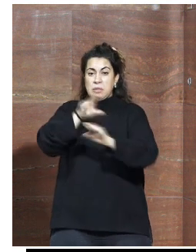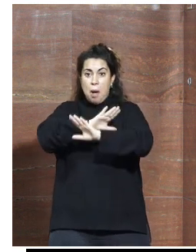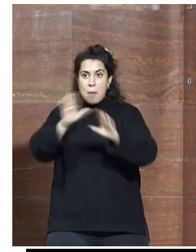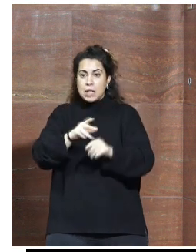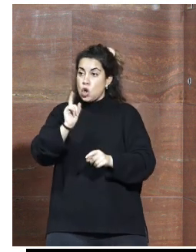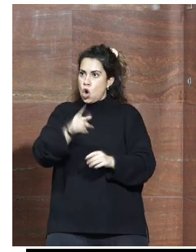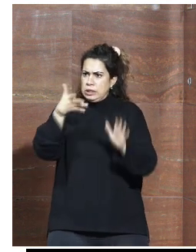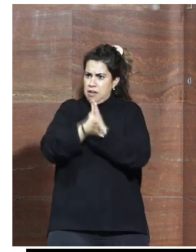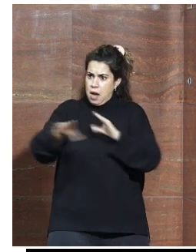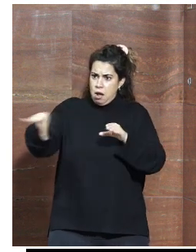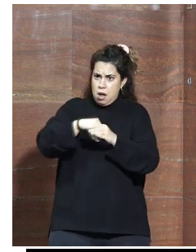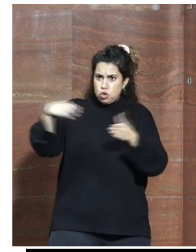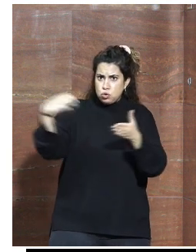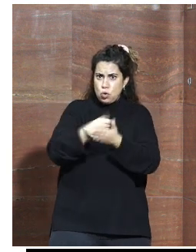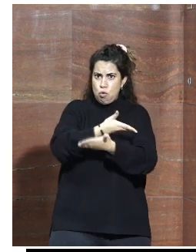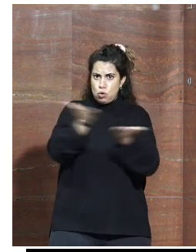mundo es a todo el mundo.